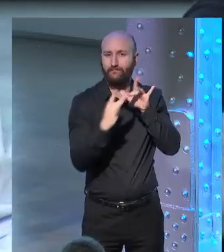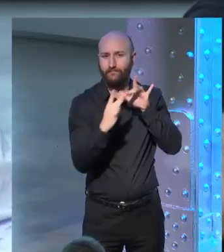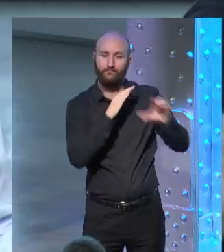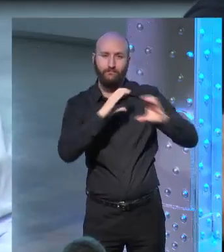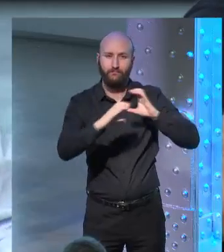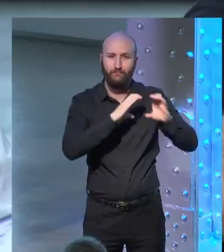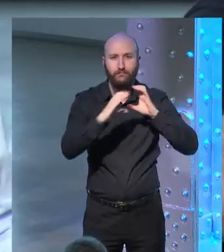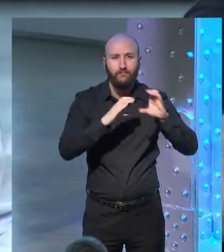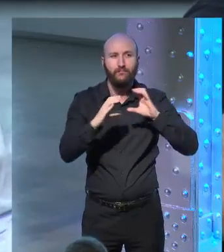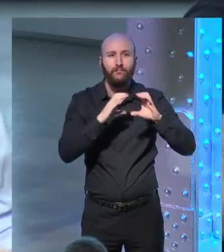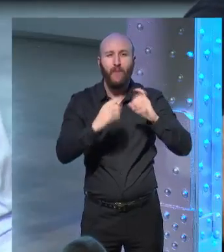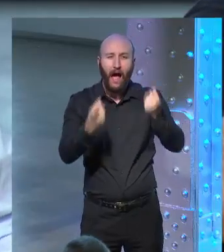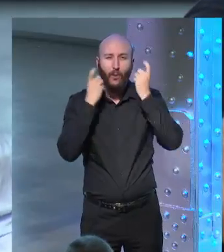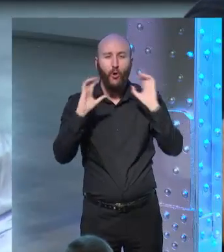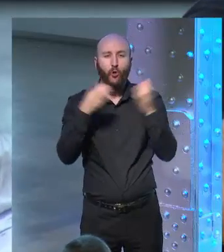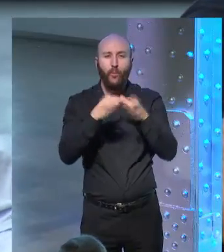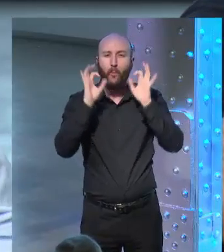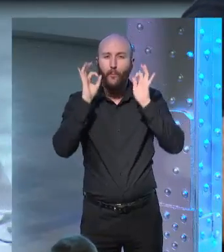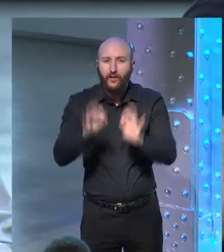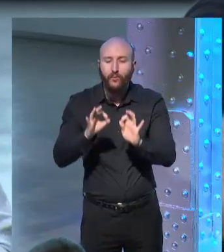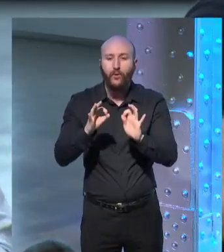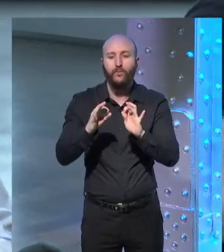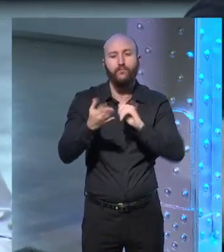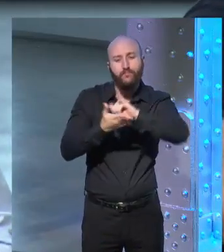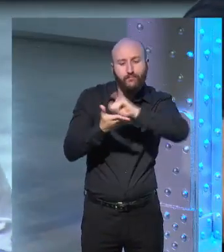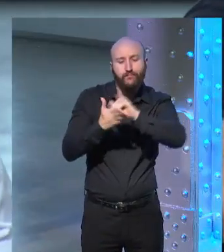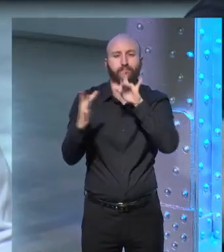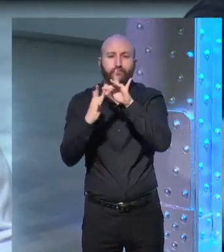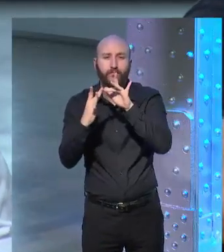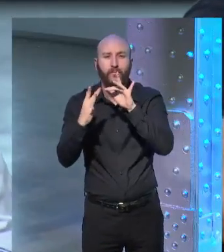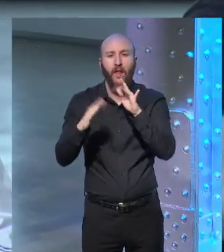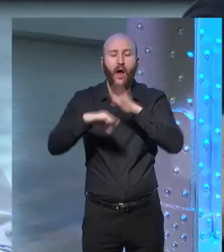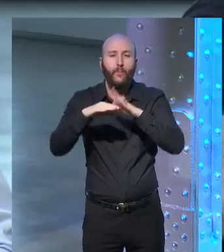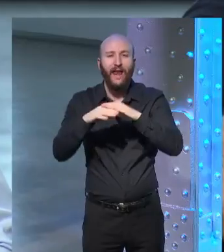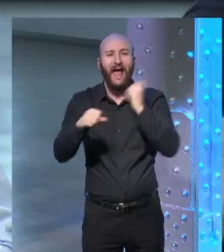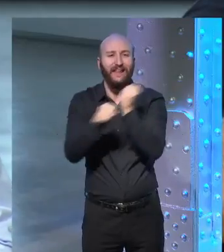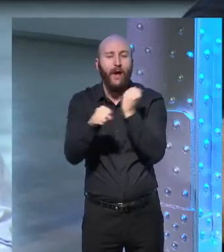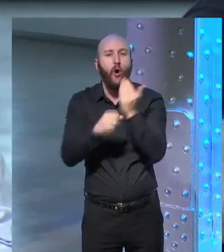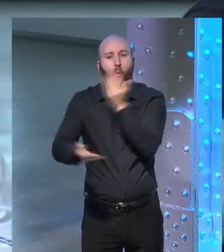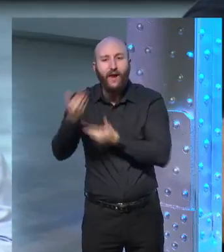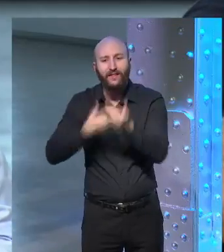relacionarse alumnos de un mismo grupo y ayudarse y hacer trabajo cooperativo.